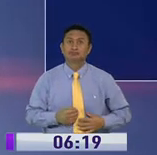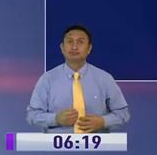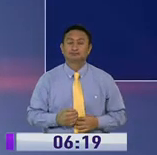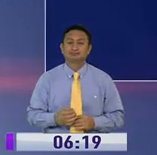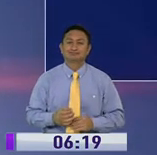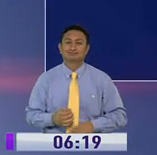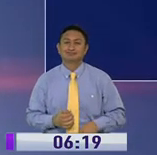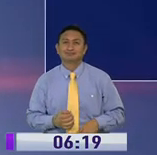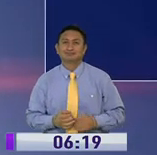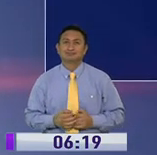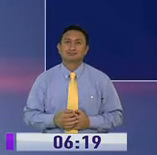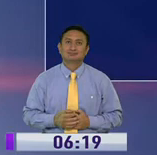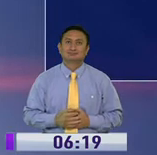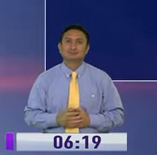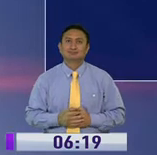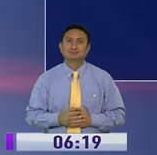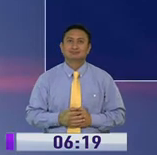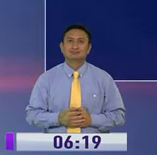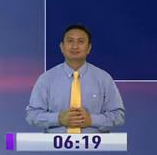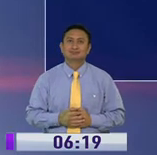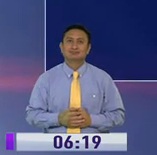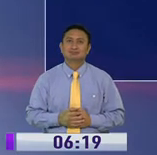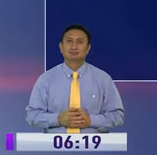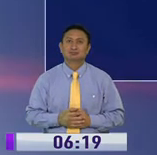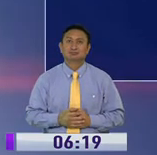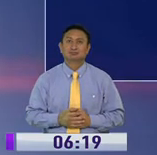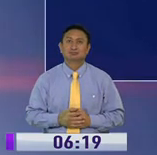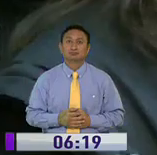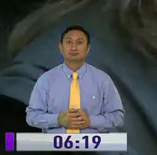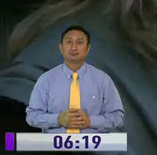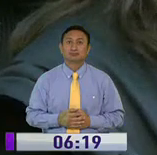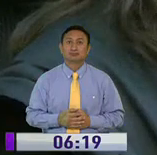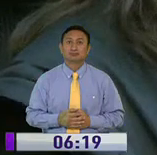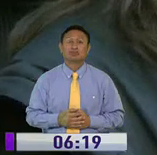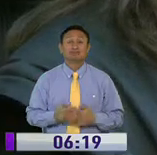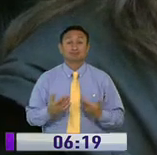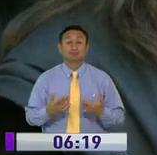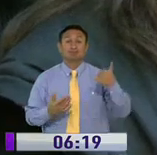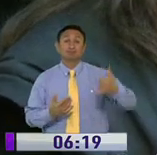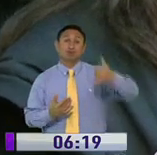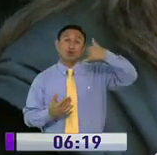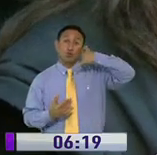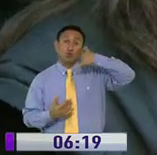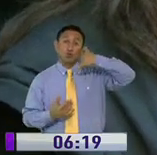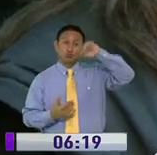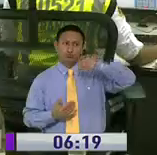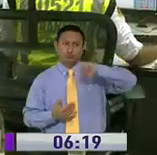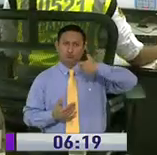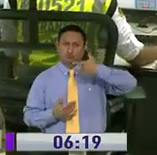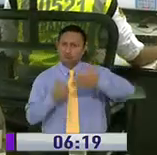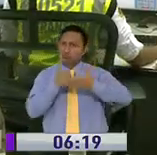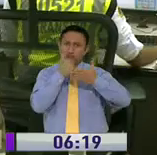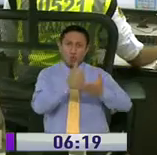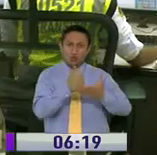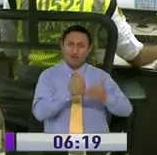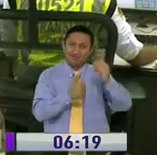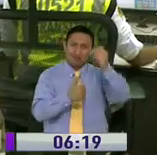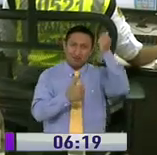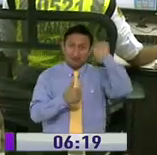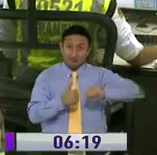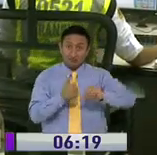ECU 911 o llamar al 1-800-DELITO. Las líneas telefónicas le proporcionarán